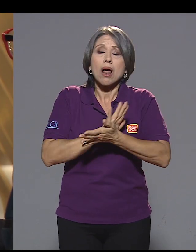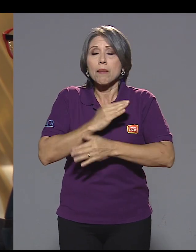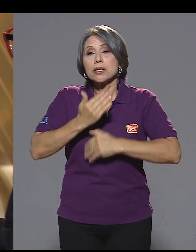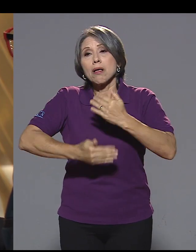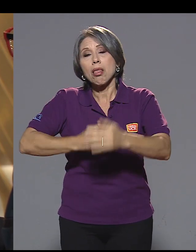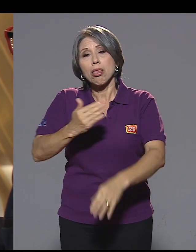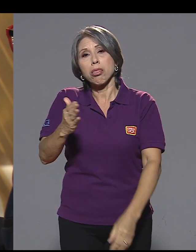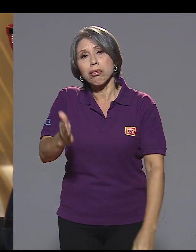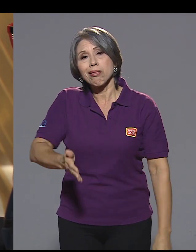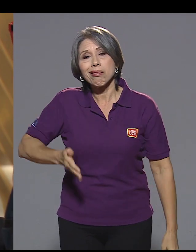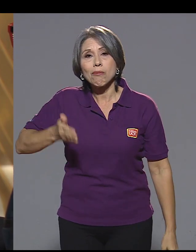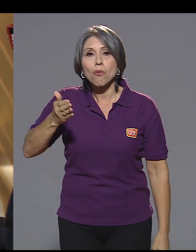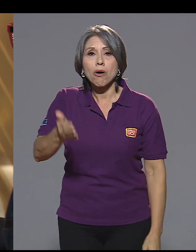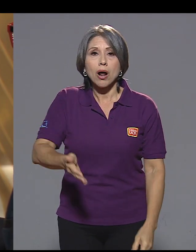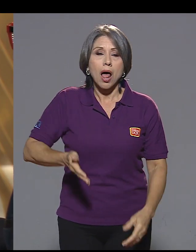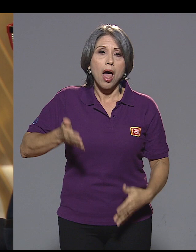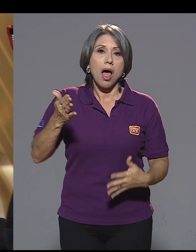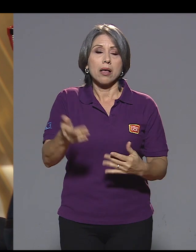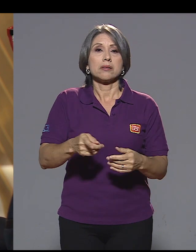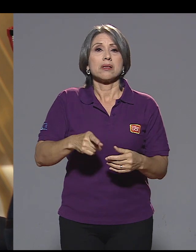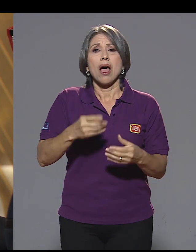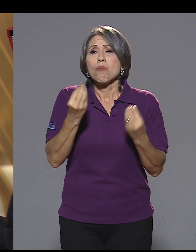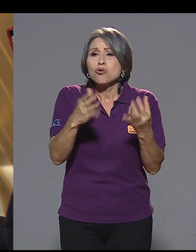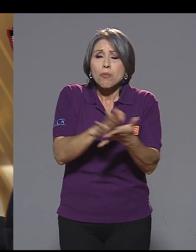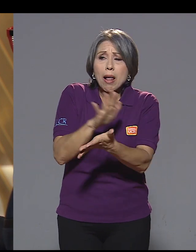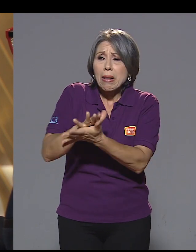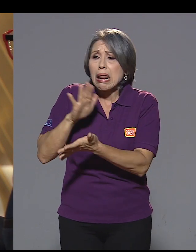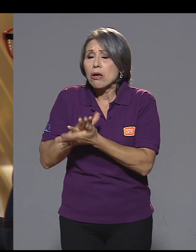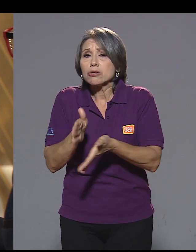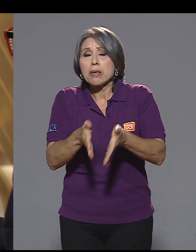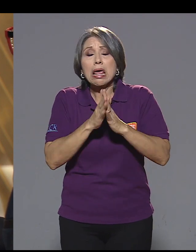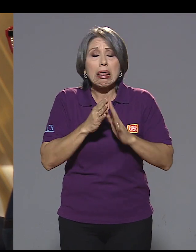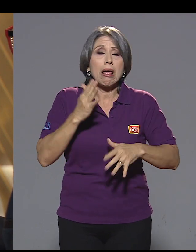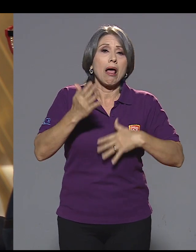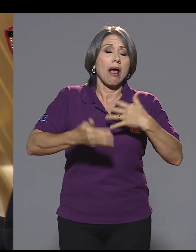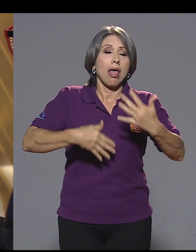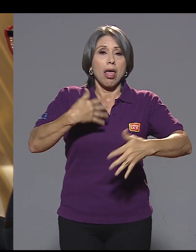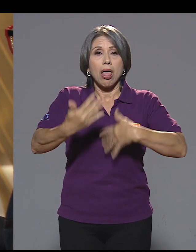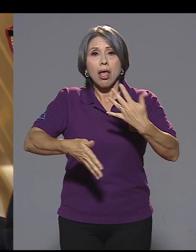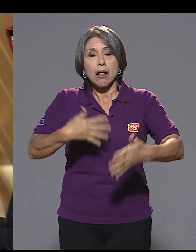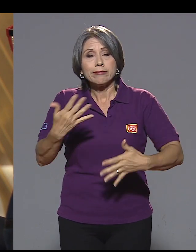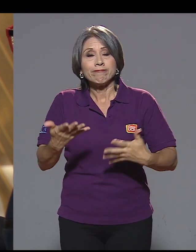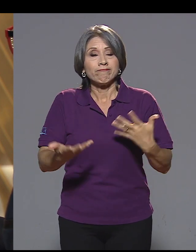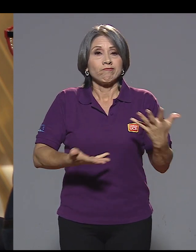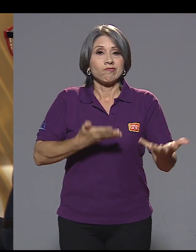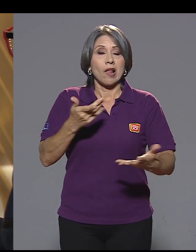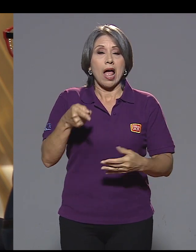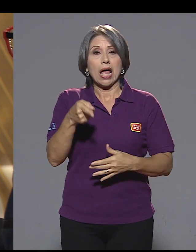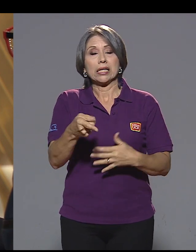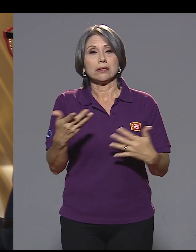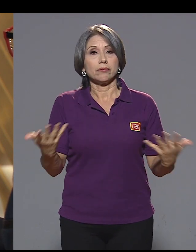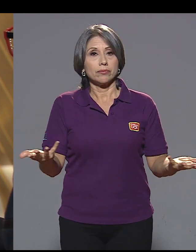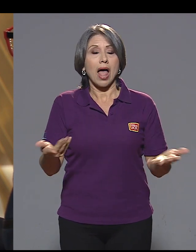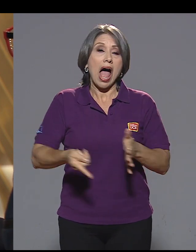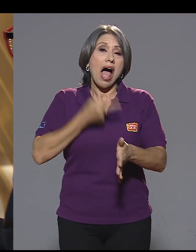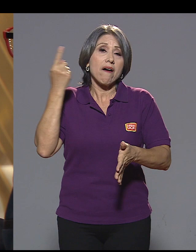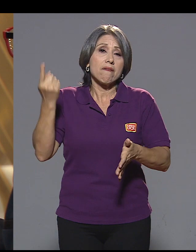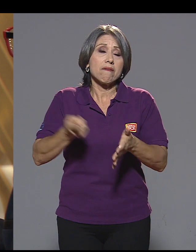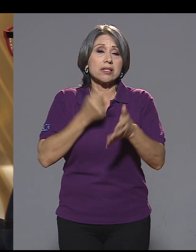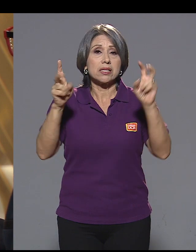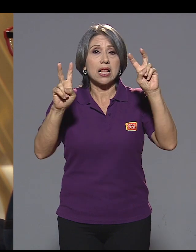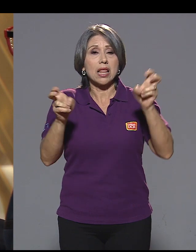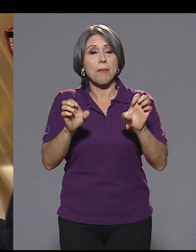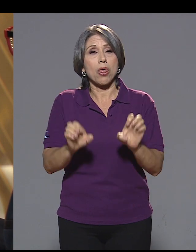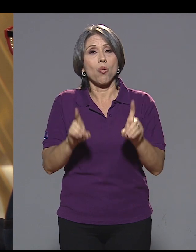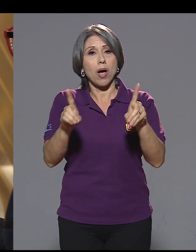burocracia, cumplir con todos los papeleos que piden, ¿verdad? Entonces también ahí, en ese aspecto, a veces el